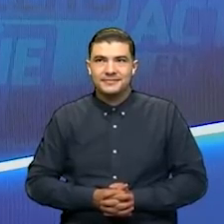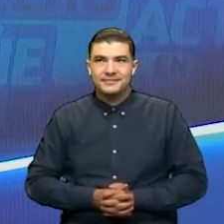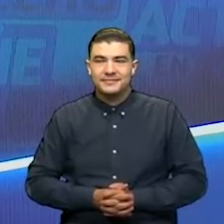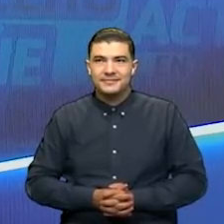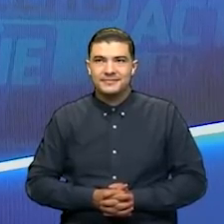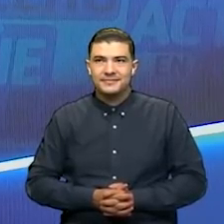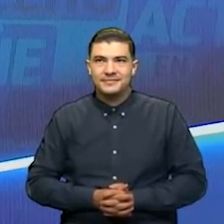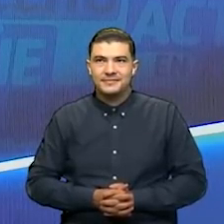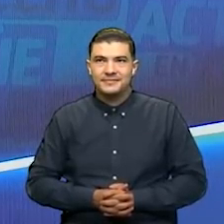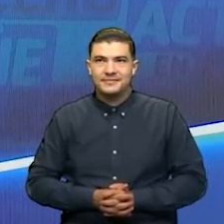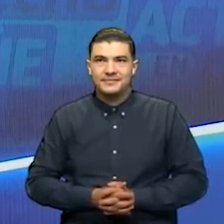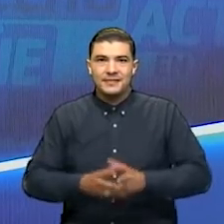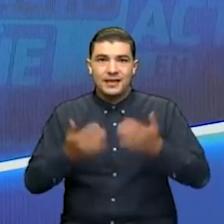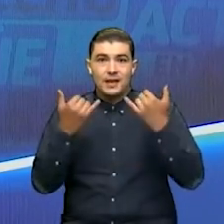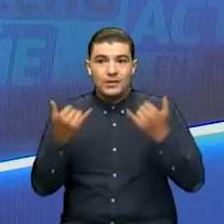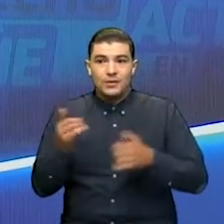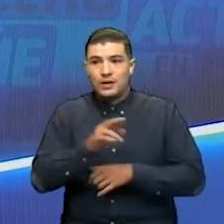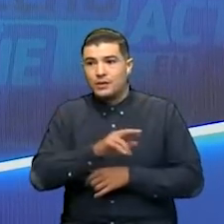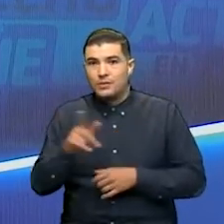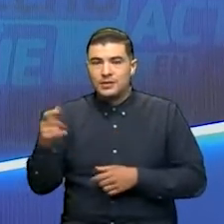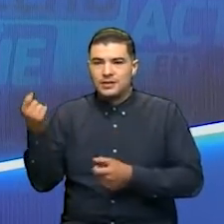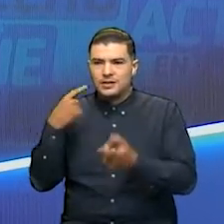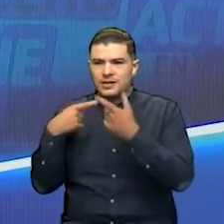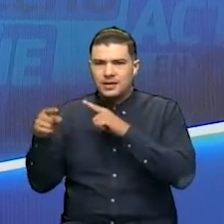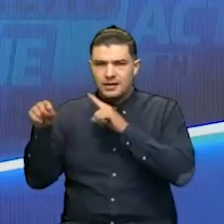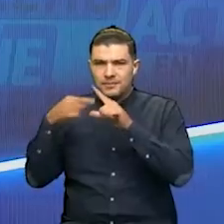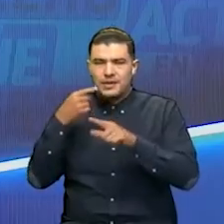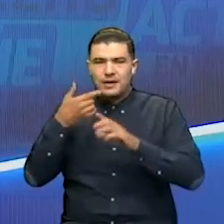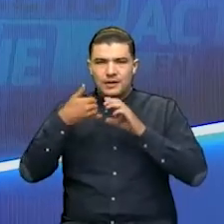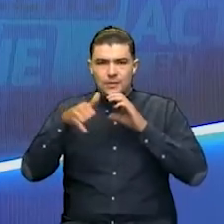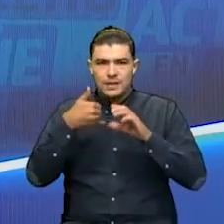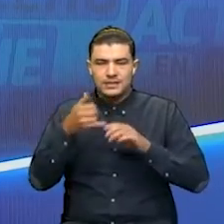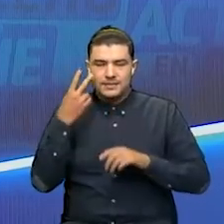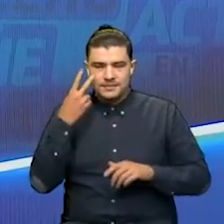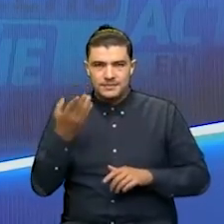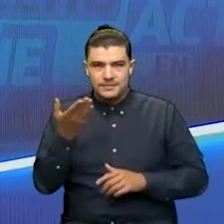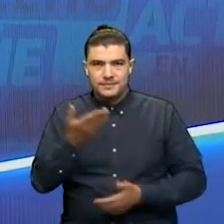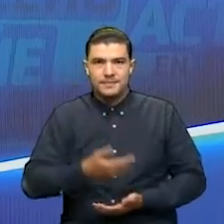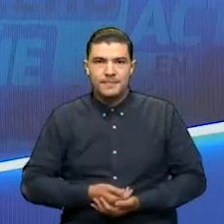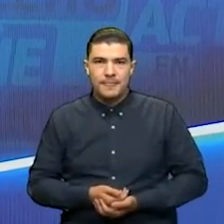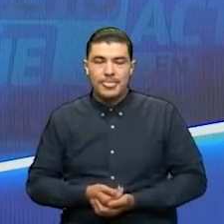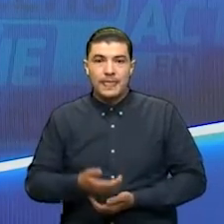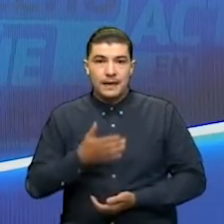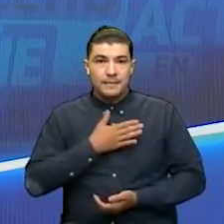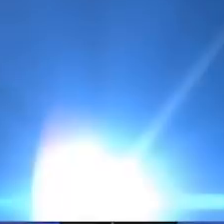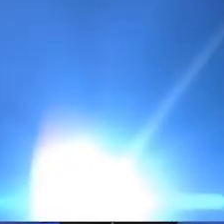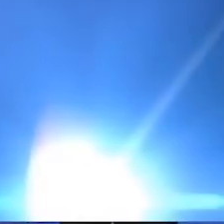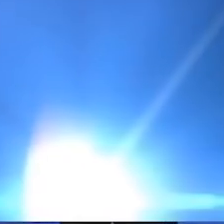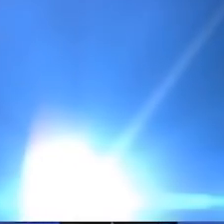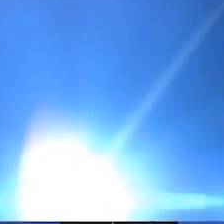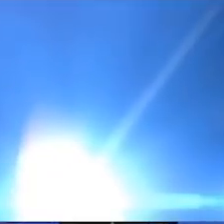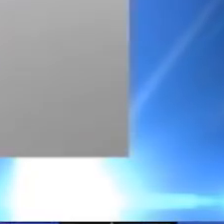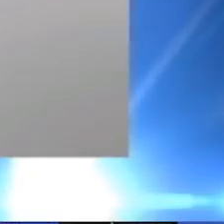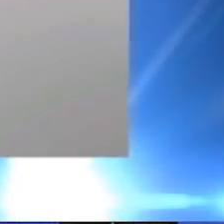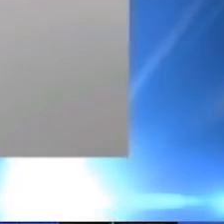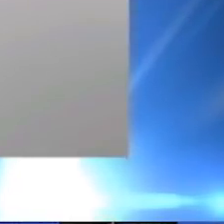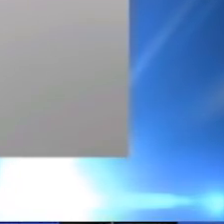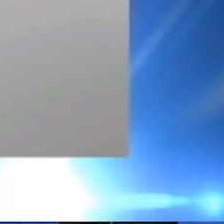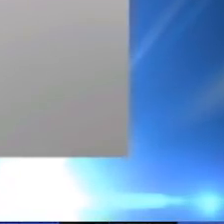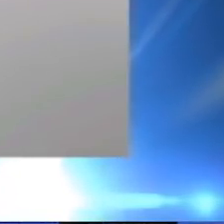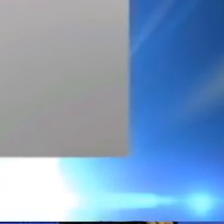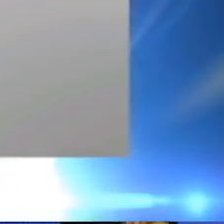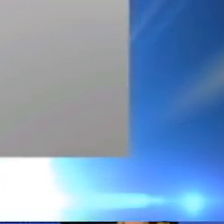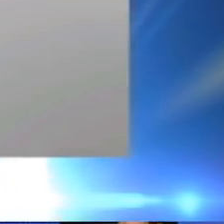sin inconveniente. Vamos con otra pregunta que nos envían a través de WhatsApp. Dice lo siguiente. Mi papá falleció hace 4 años y